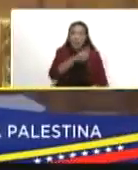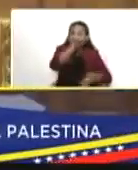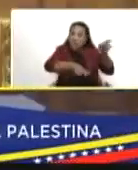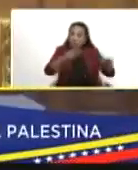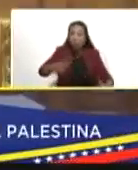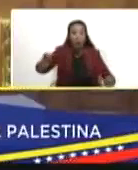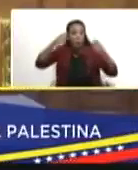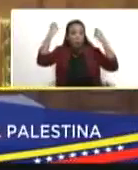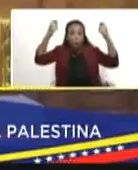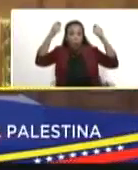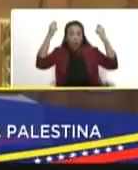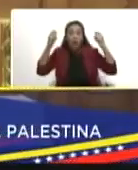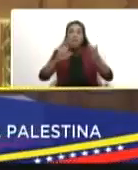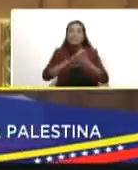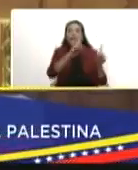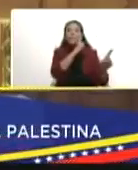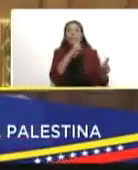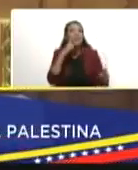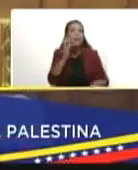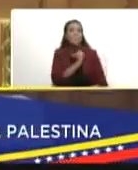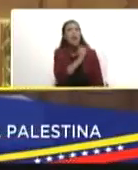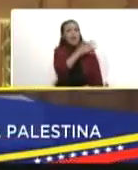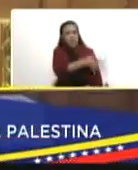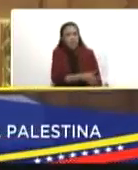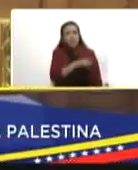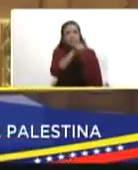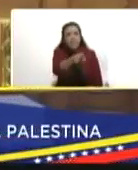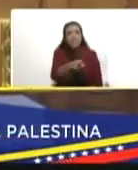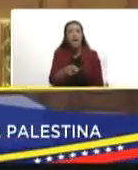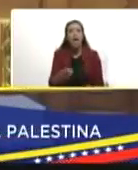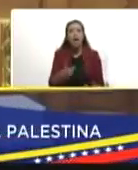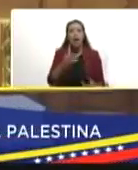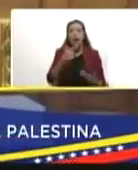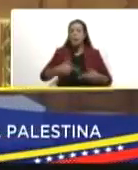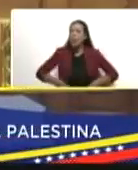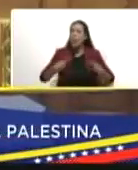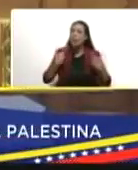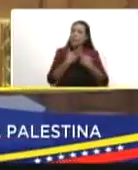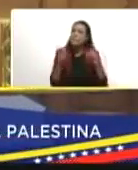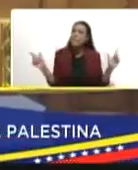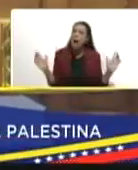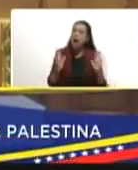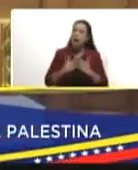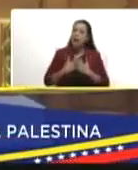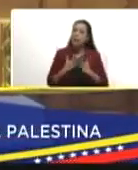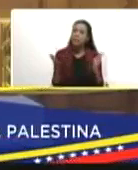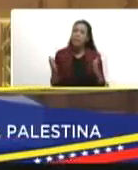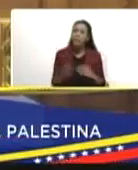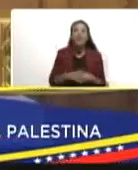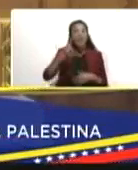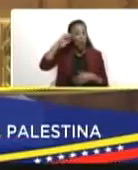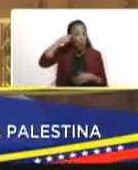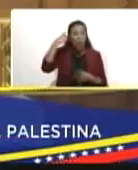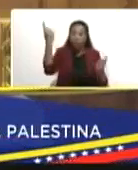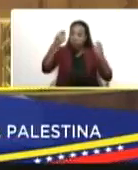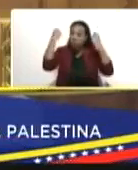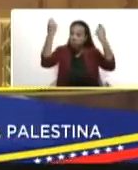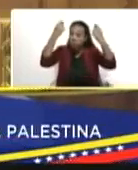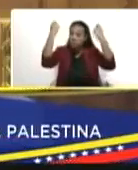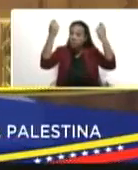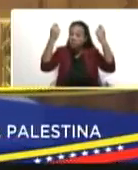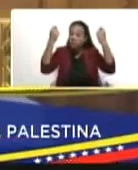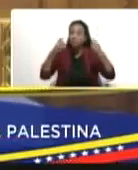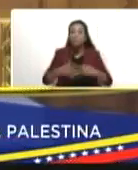pancartas que decían palestinas Life matter recuerdan la Consigna